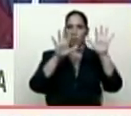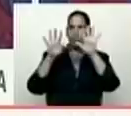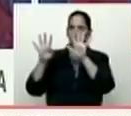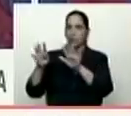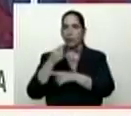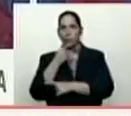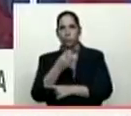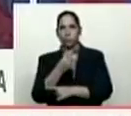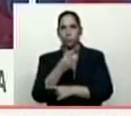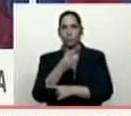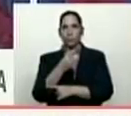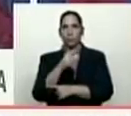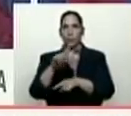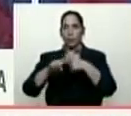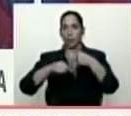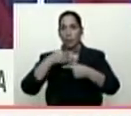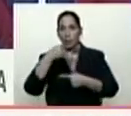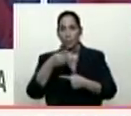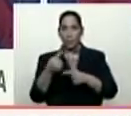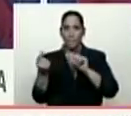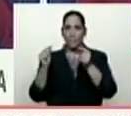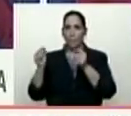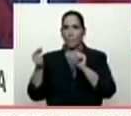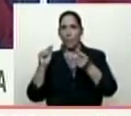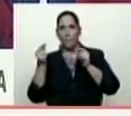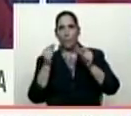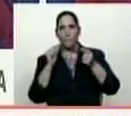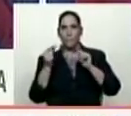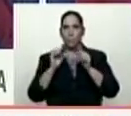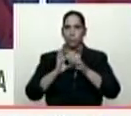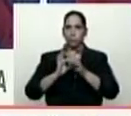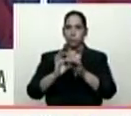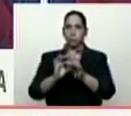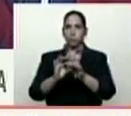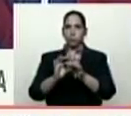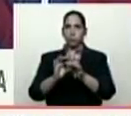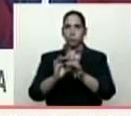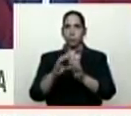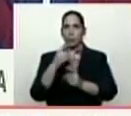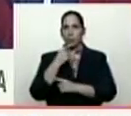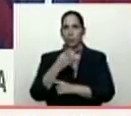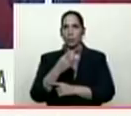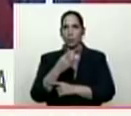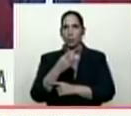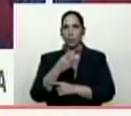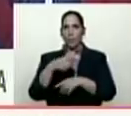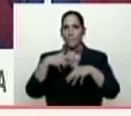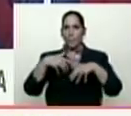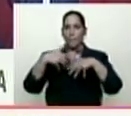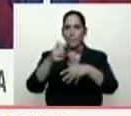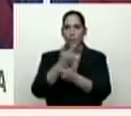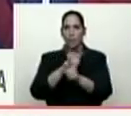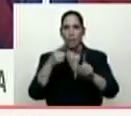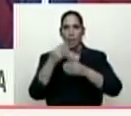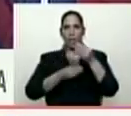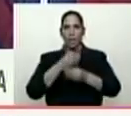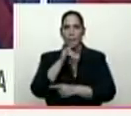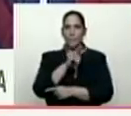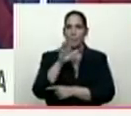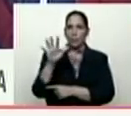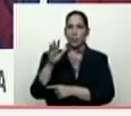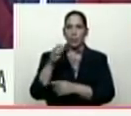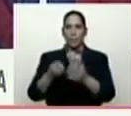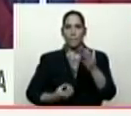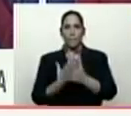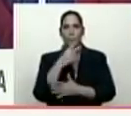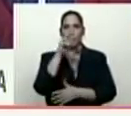Considerando que luego de las deliberaciones correspondientes en la denominada Aldea de 70, el Ejército Libertador realiza el 25 de